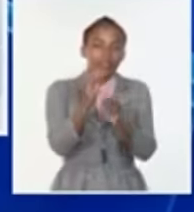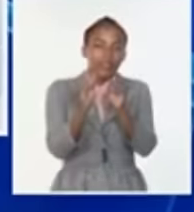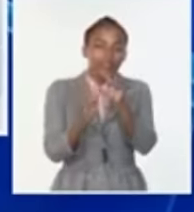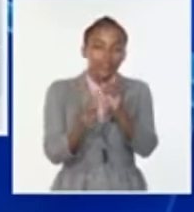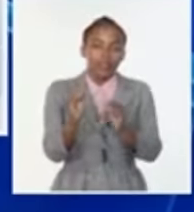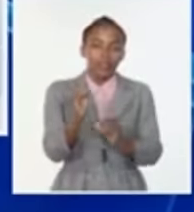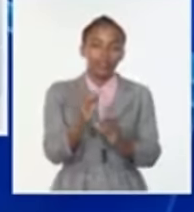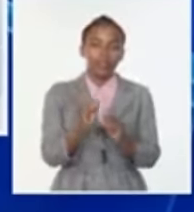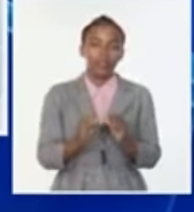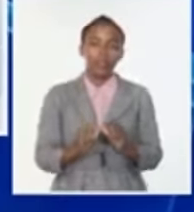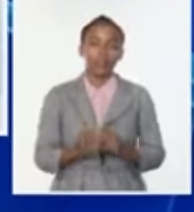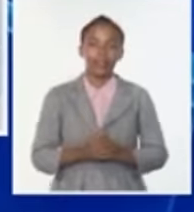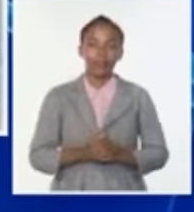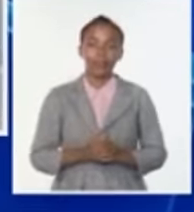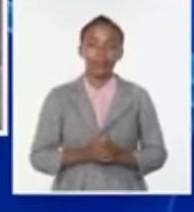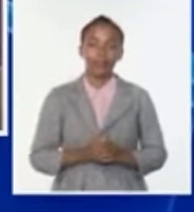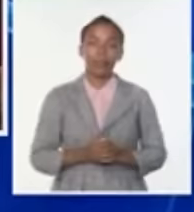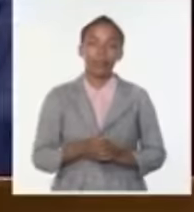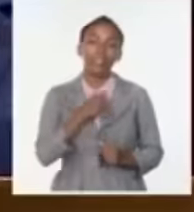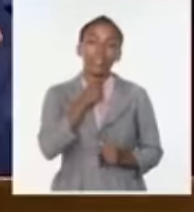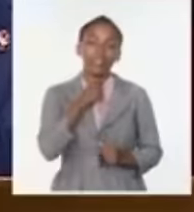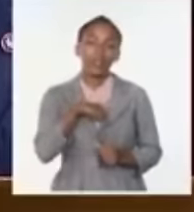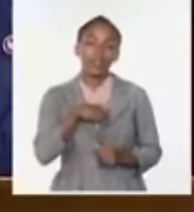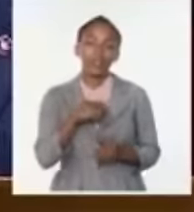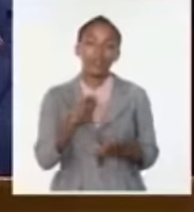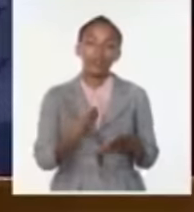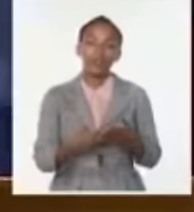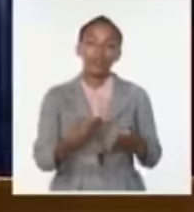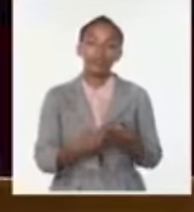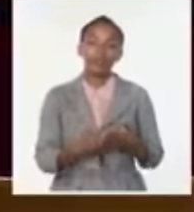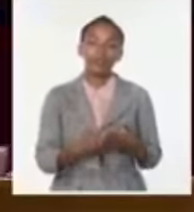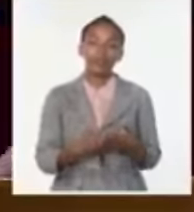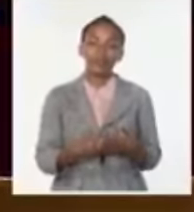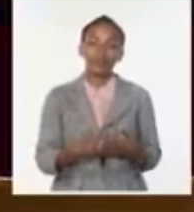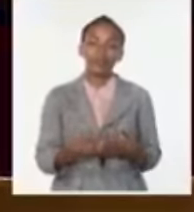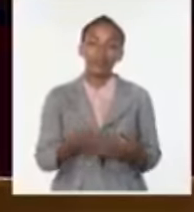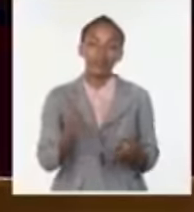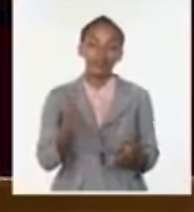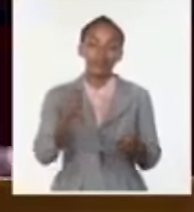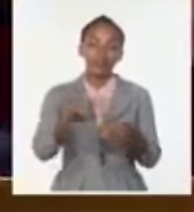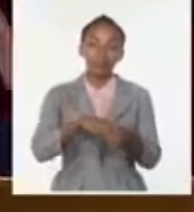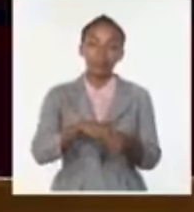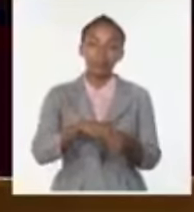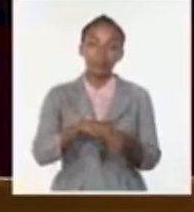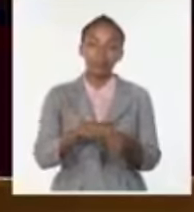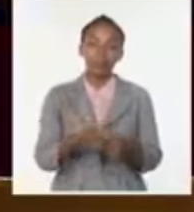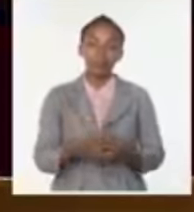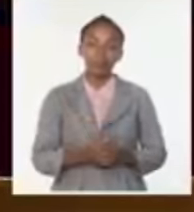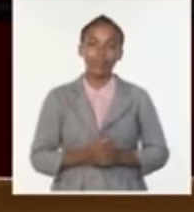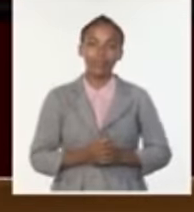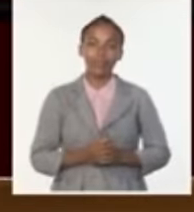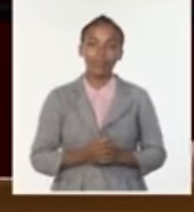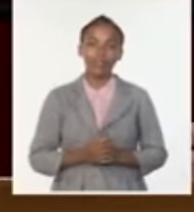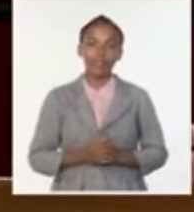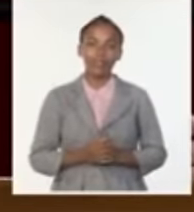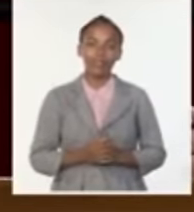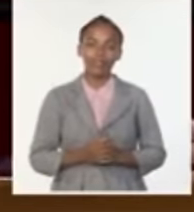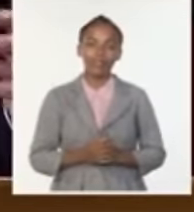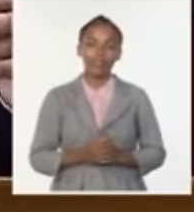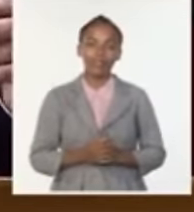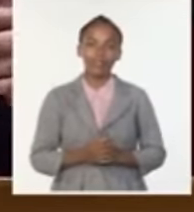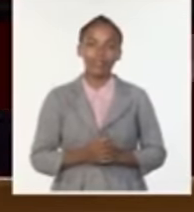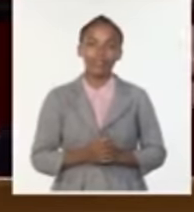regulada. Usted aprobaba una MIPYME con domicilio legal, sí, radica aquí en playa, pues, y